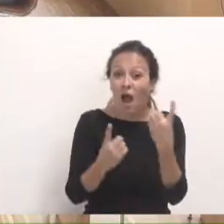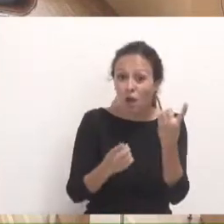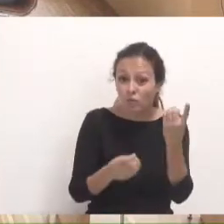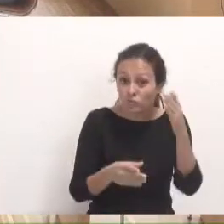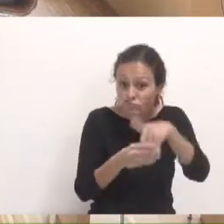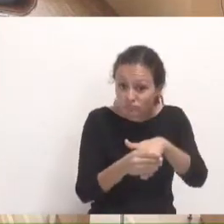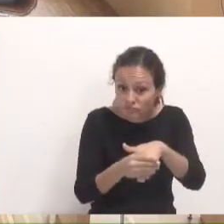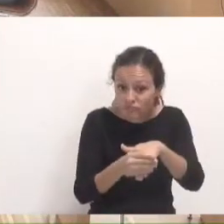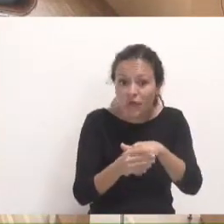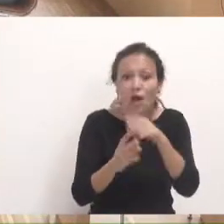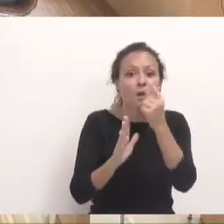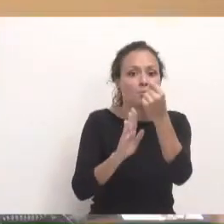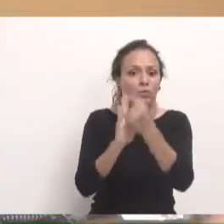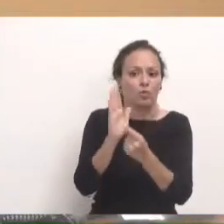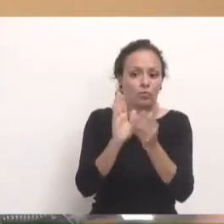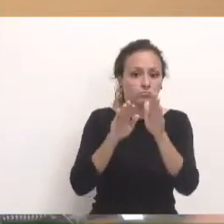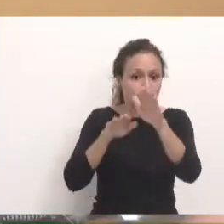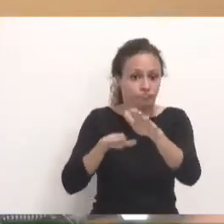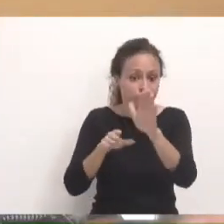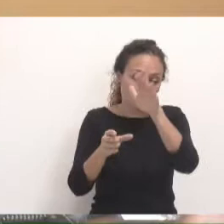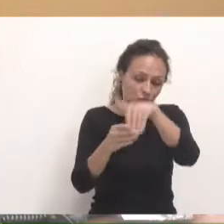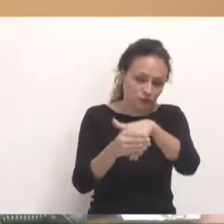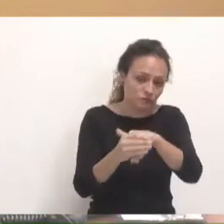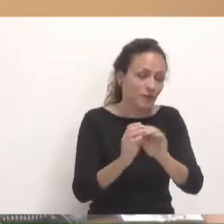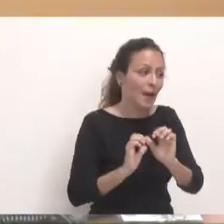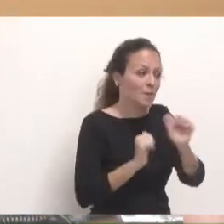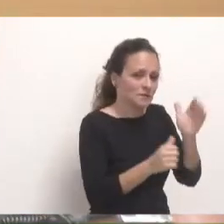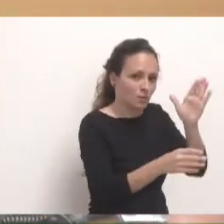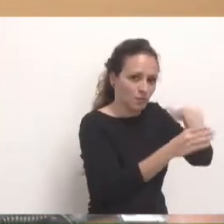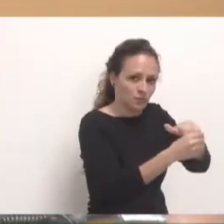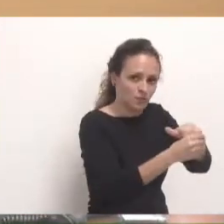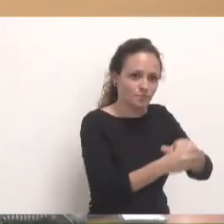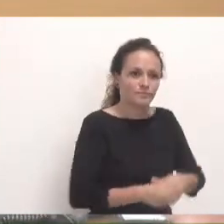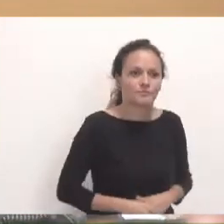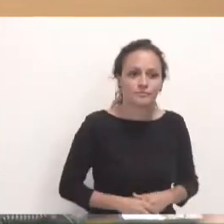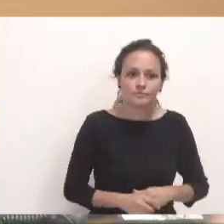Se somete el punto a votación. Comienza la votación.